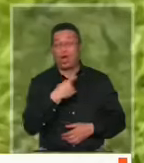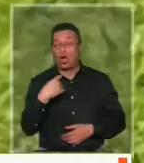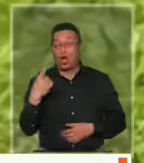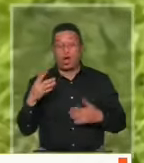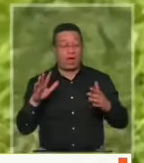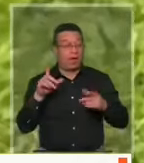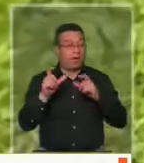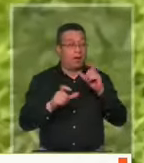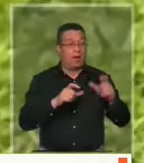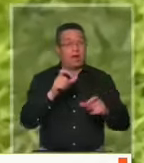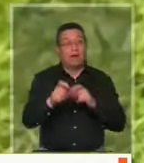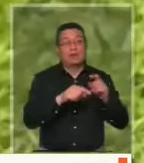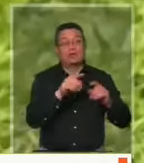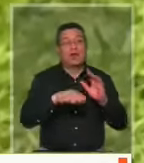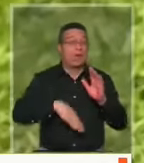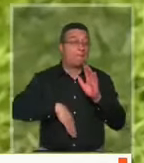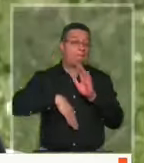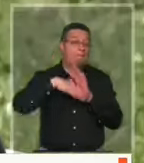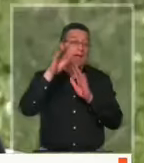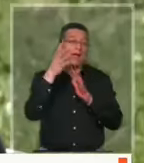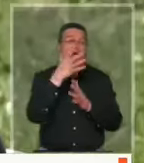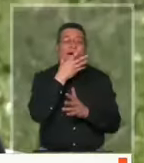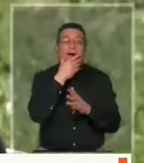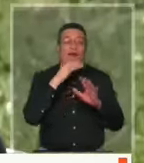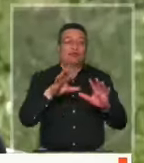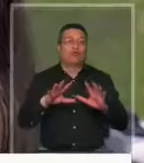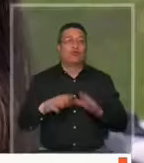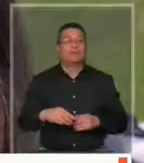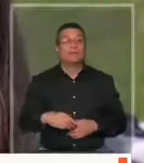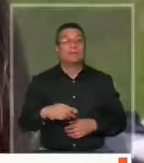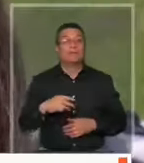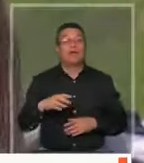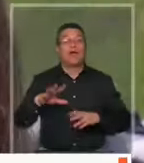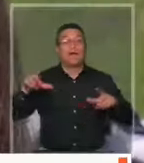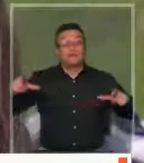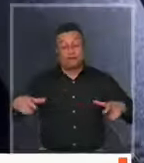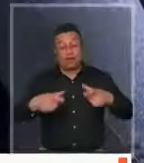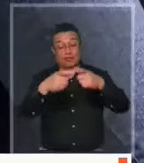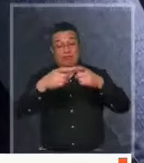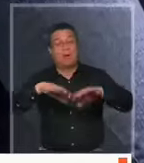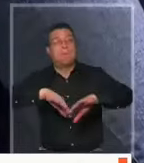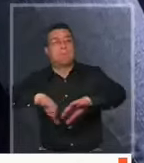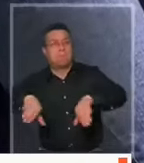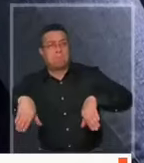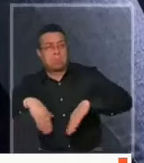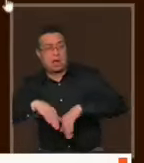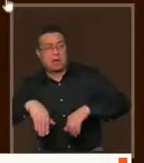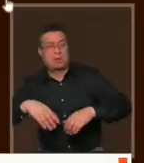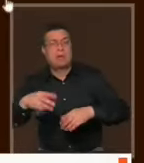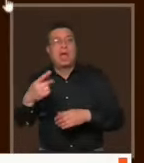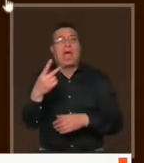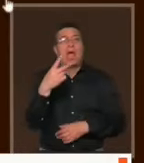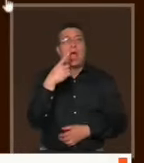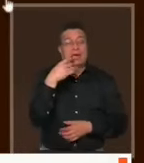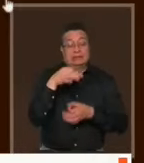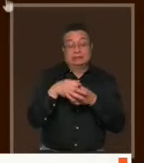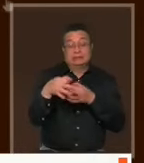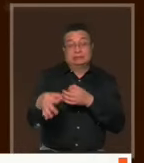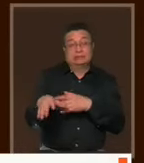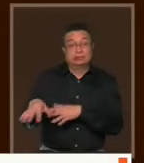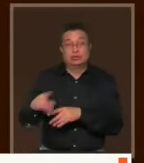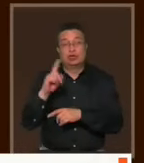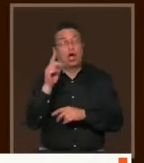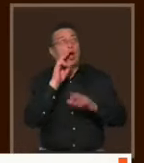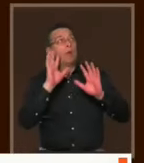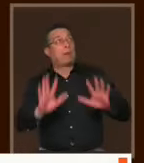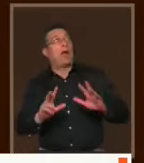gente hace que sea más emocionante. En el volcán, la playa o, en fin, cualquier parte de la isla, todo se paralizó para presenciar